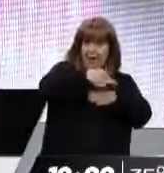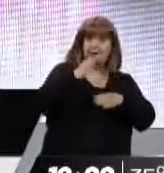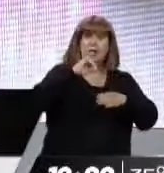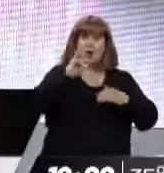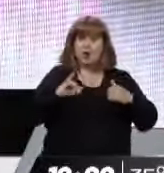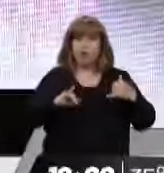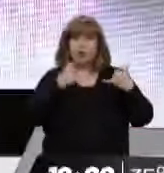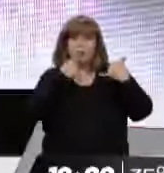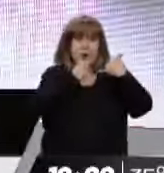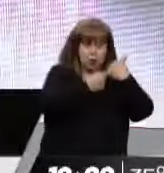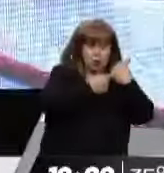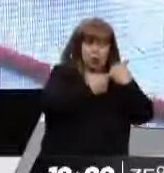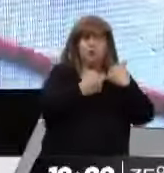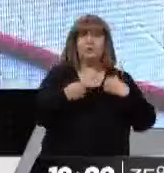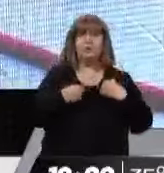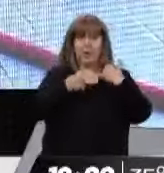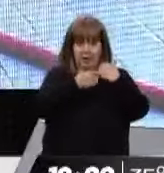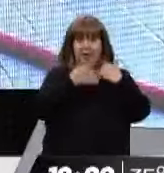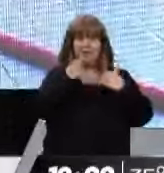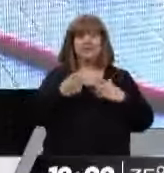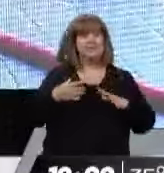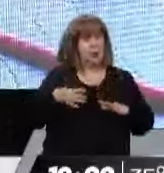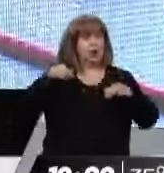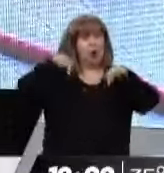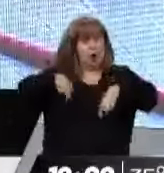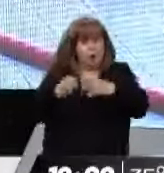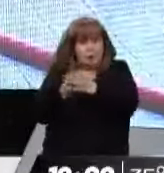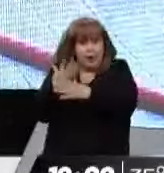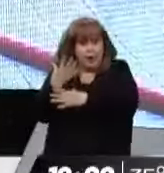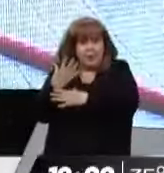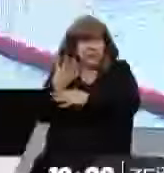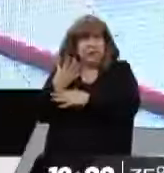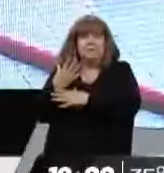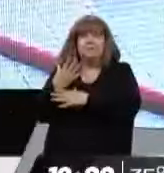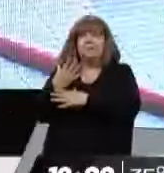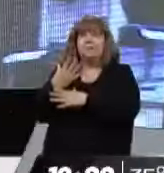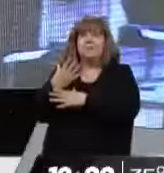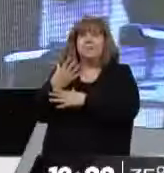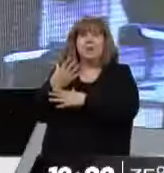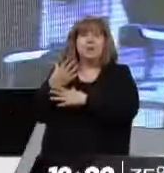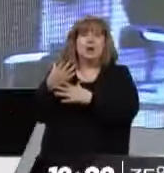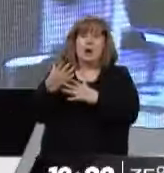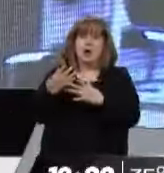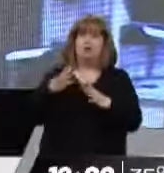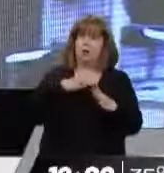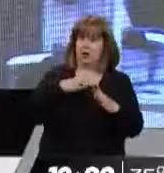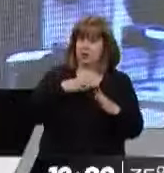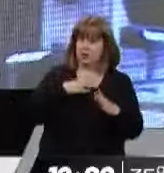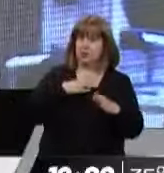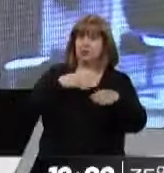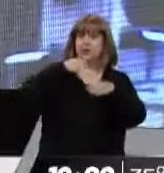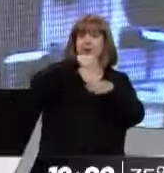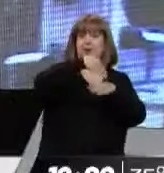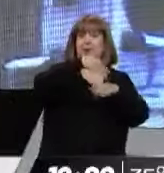Cruz? Bueno, esta mañana comentaba un poco a algunos colegas que primero tenemos una mesa de diálogo constituida con ellos,